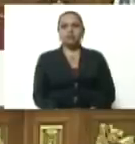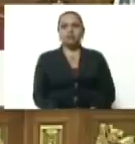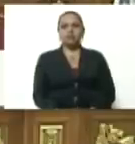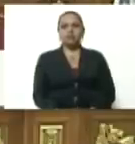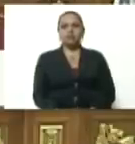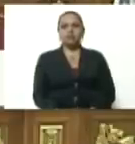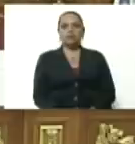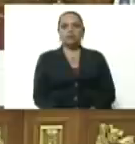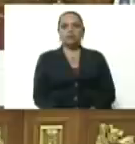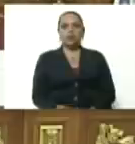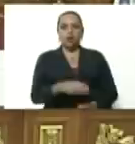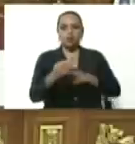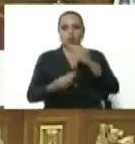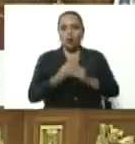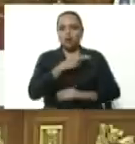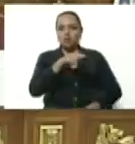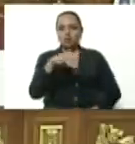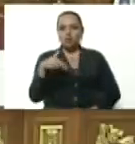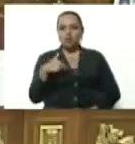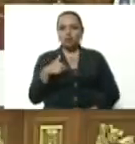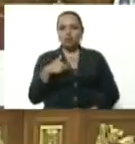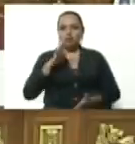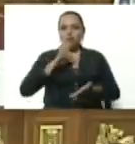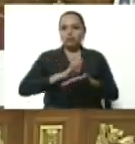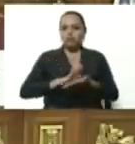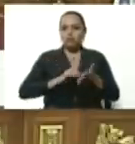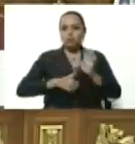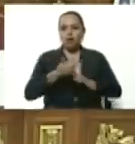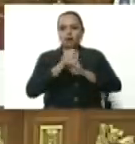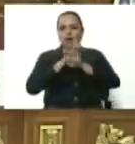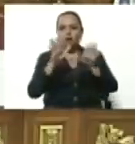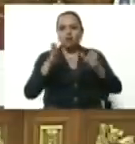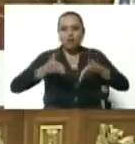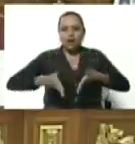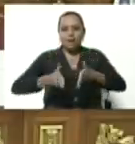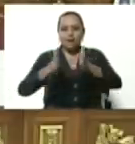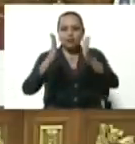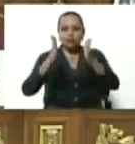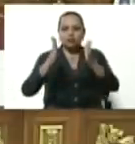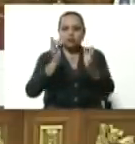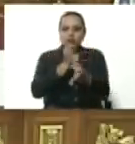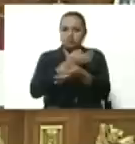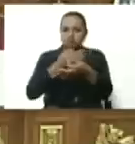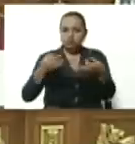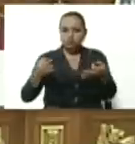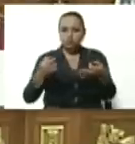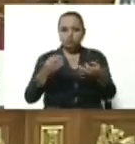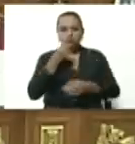Nos hace a nosotros estar más claros que vamos por el camino correcto.